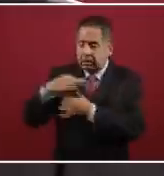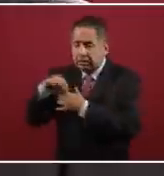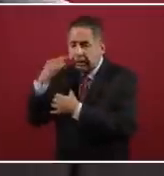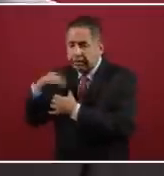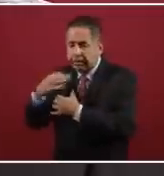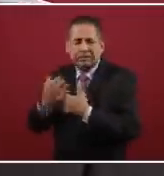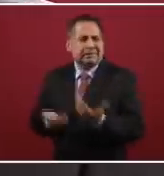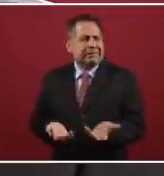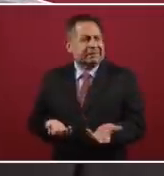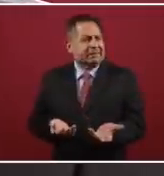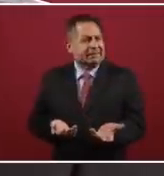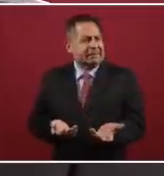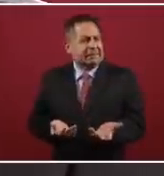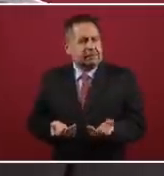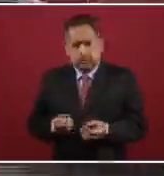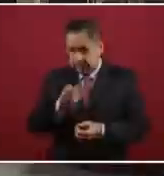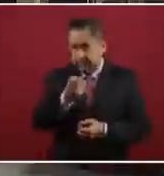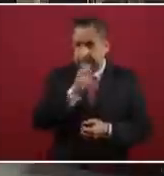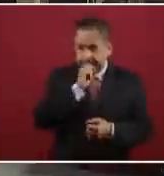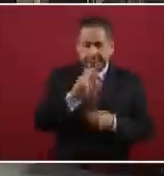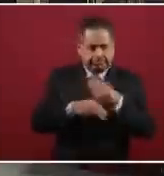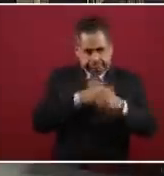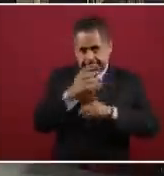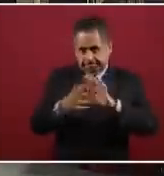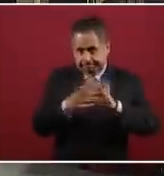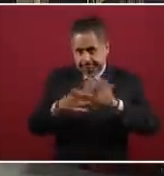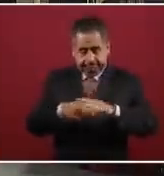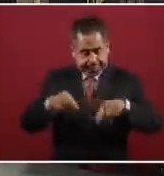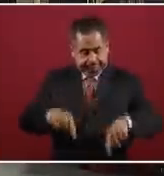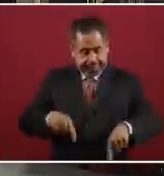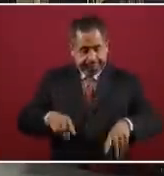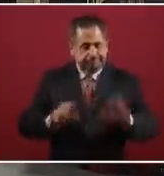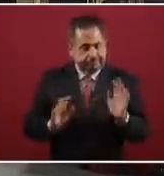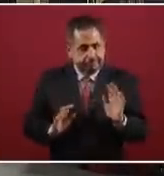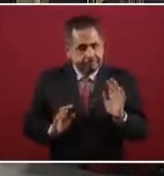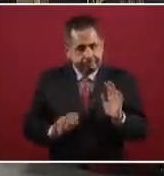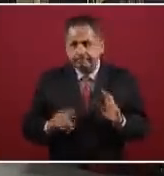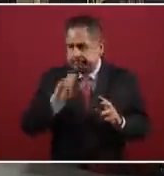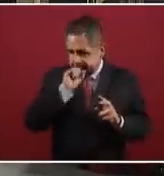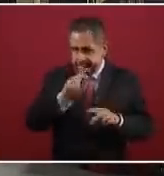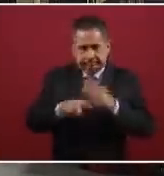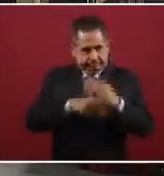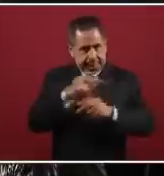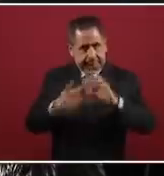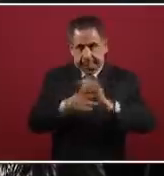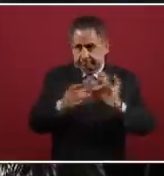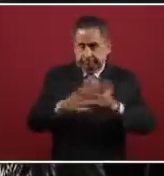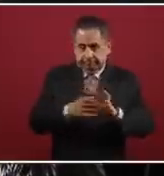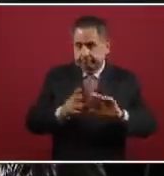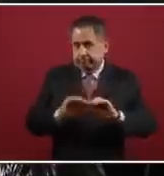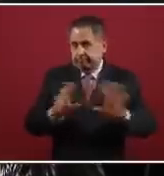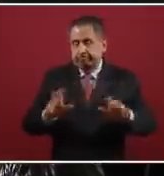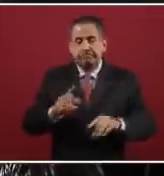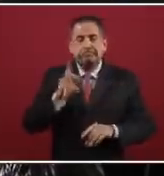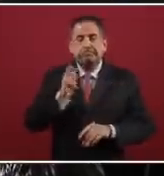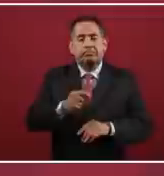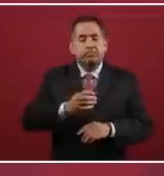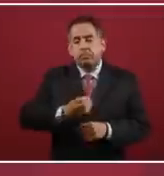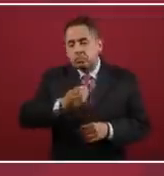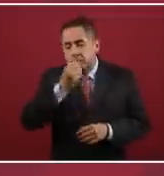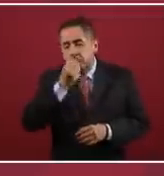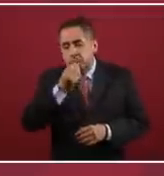aquí también sobre esos temas. Vamos a estar hablando de la